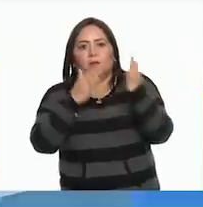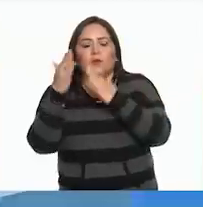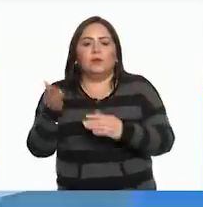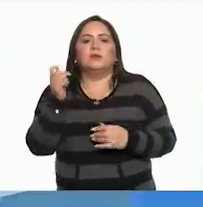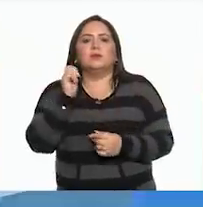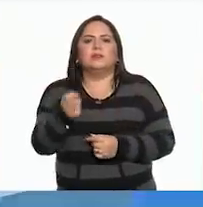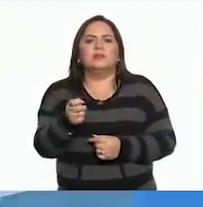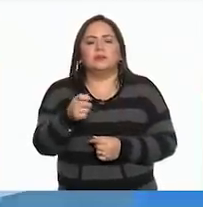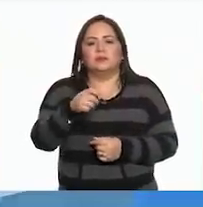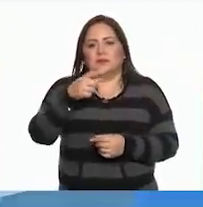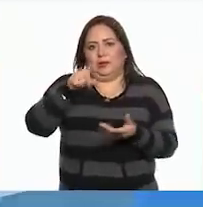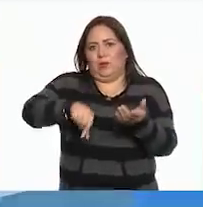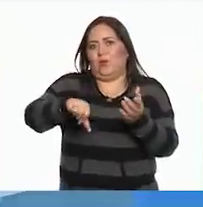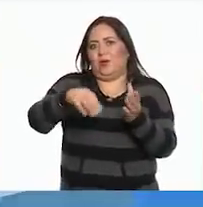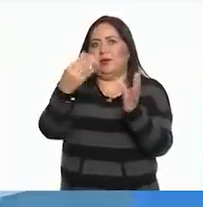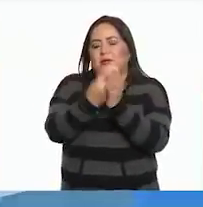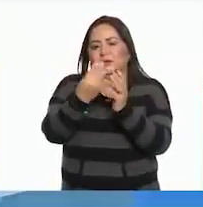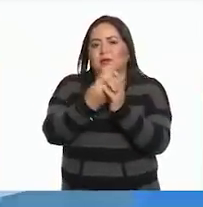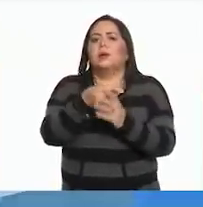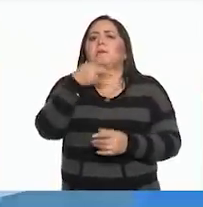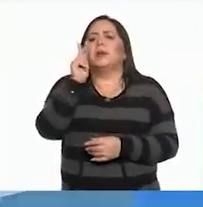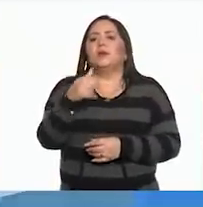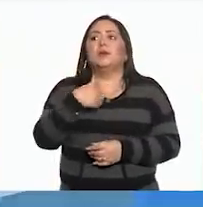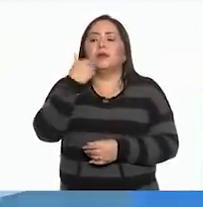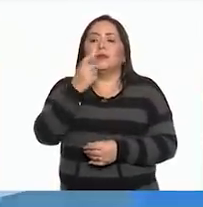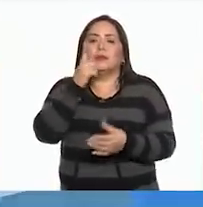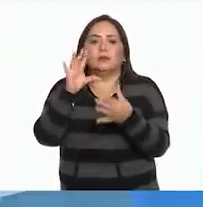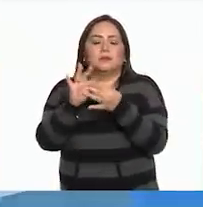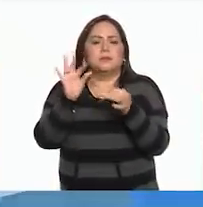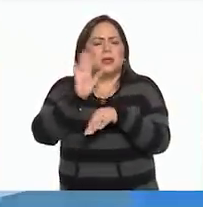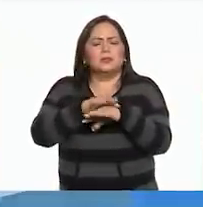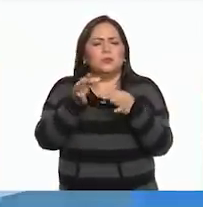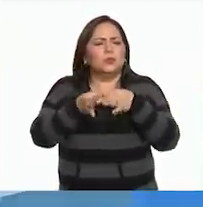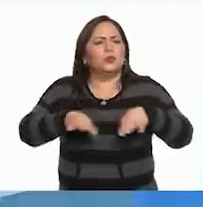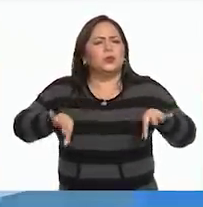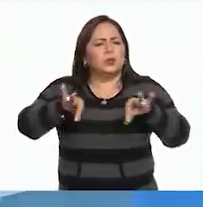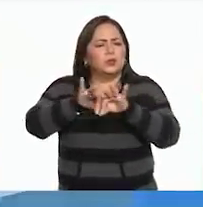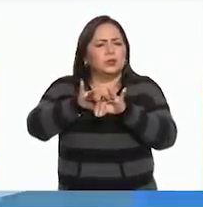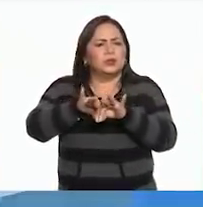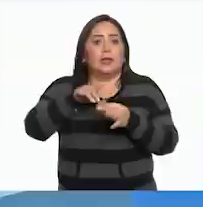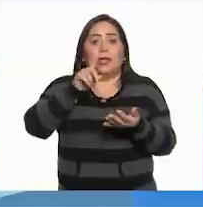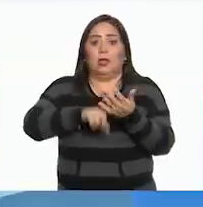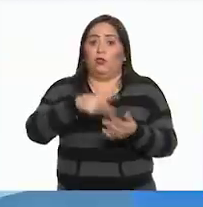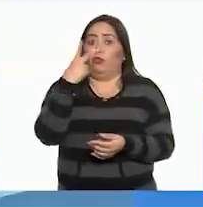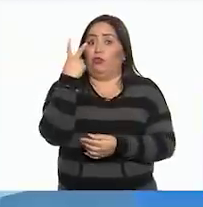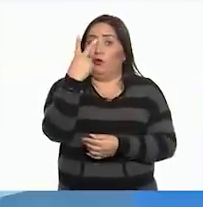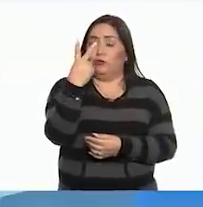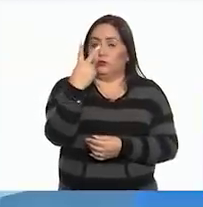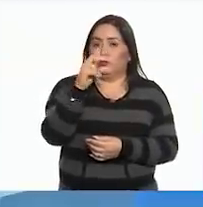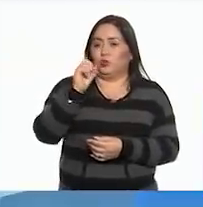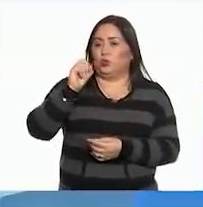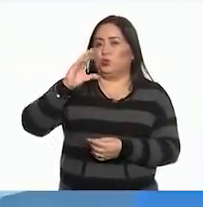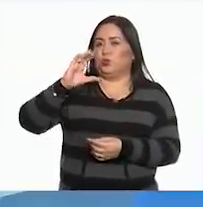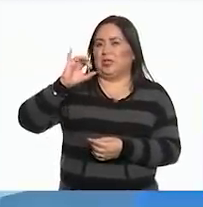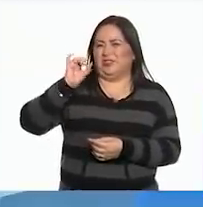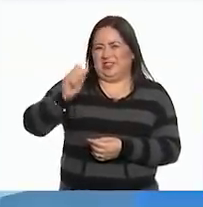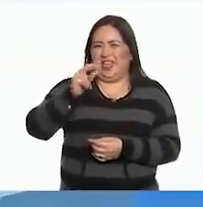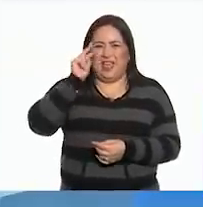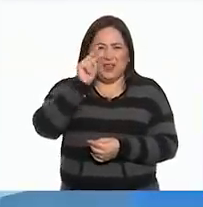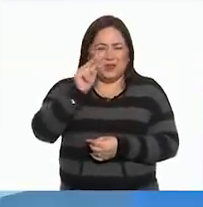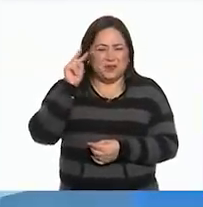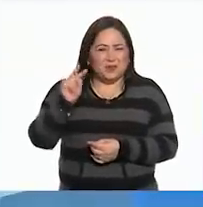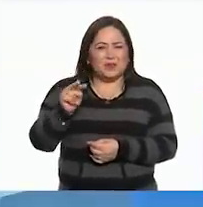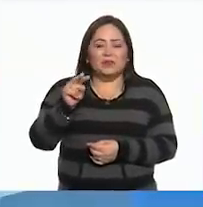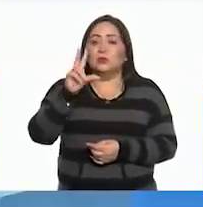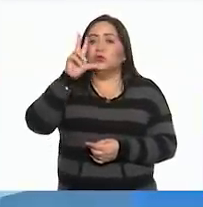nos corresponde en esta clase. Quiero remarcar algo muy importante. Las 2 sucesiones que hemos visto